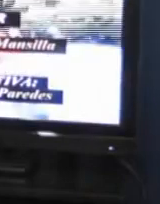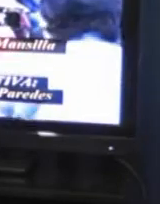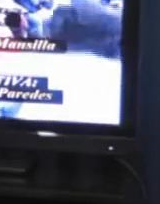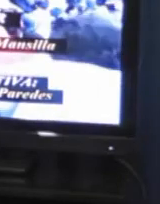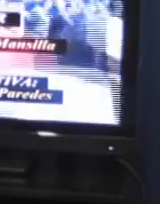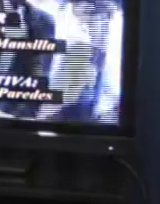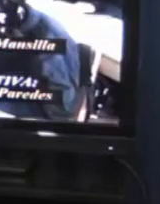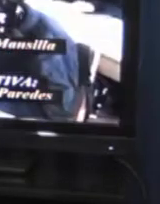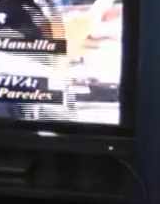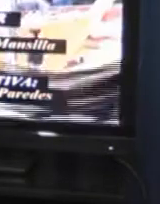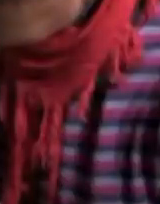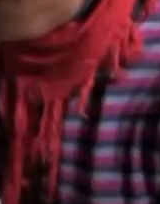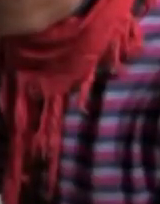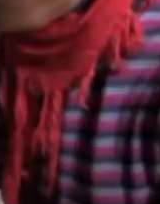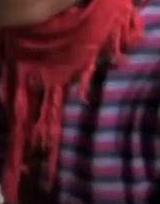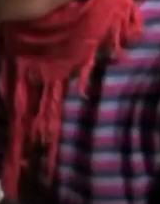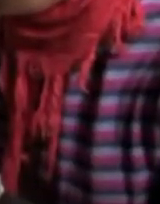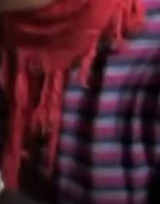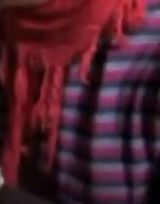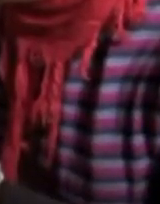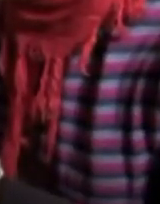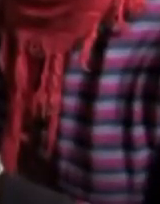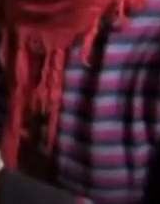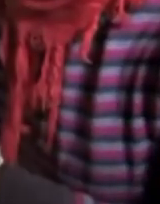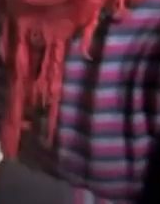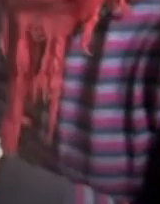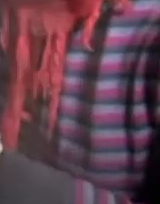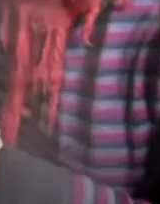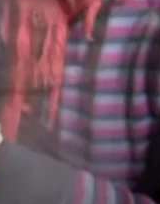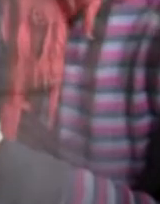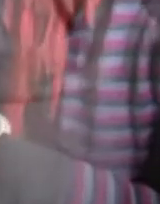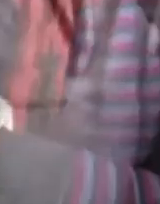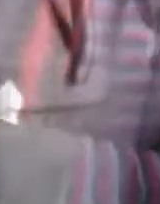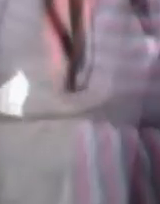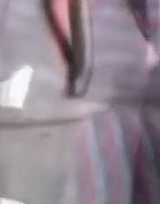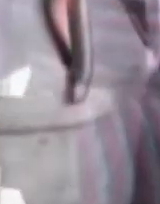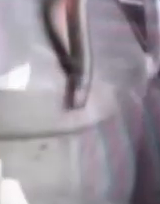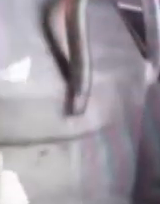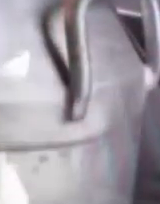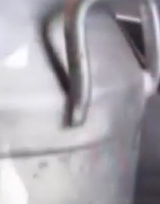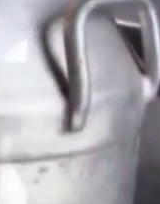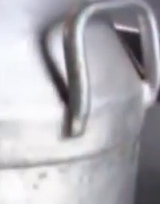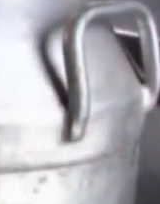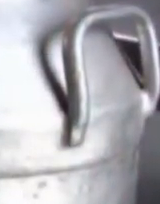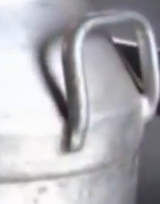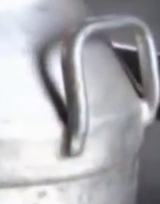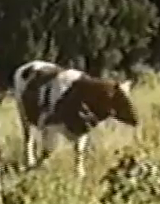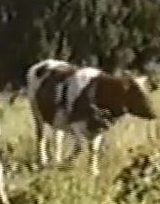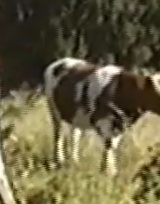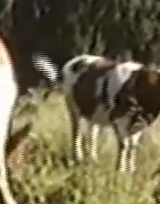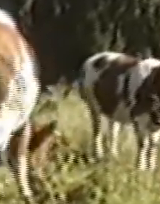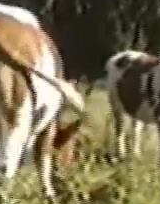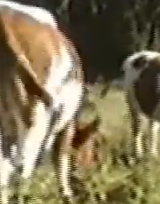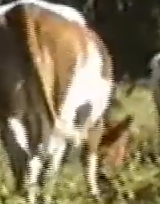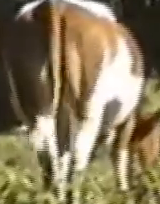por posible colusión. La intervención del legislador se funda en sospechas de colusión, por lo cual a través de la Cámara de Diputados